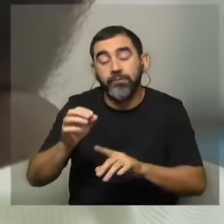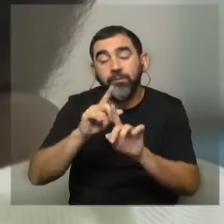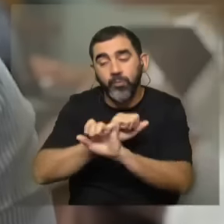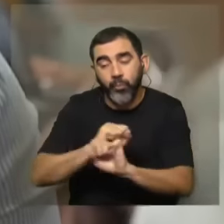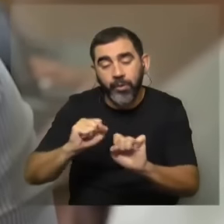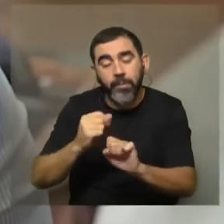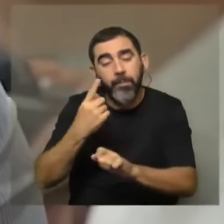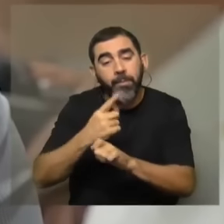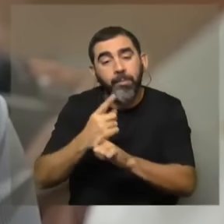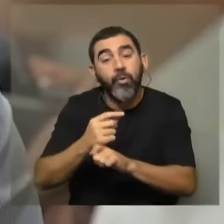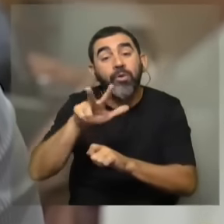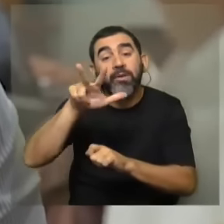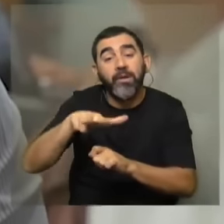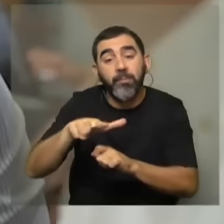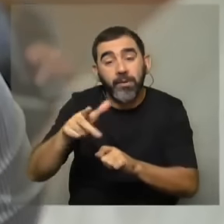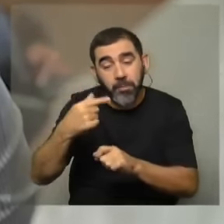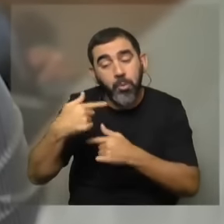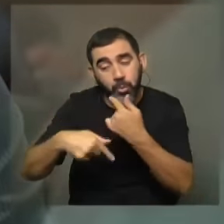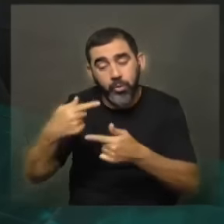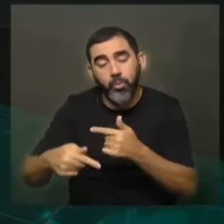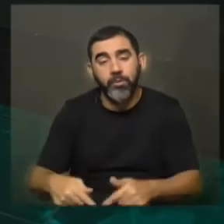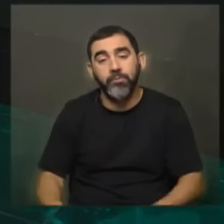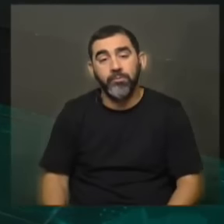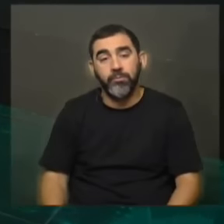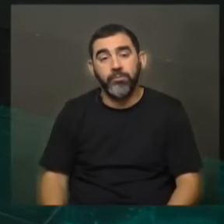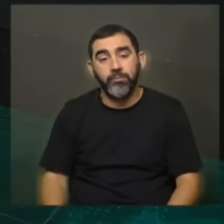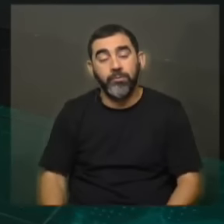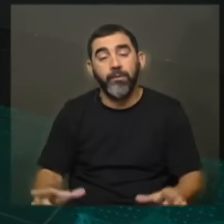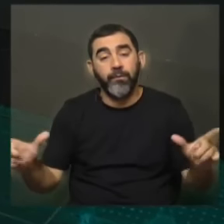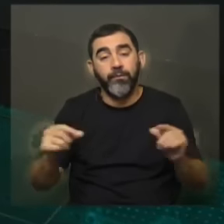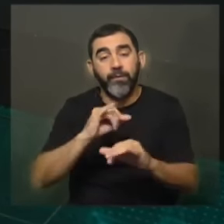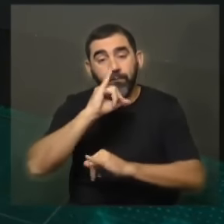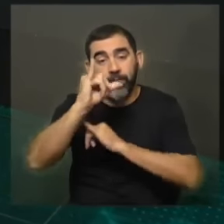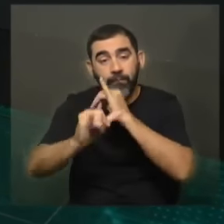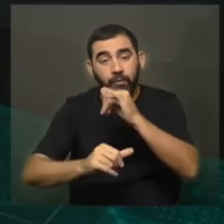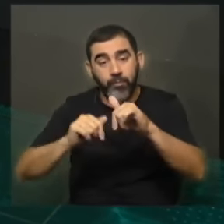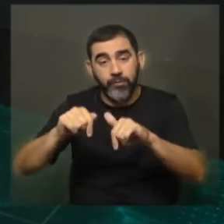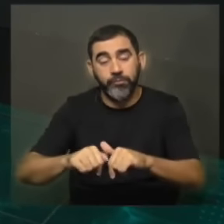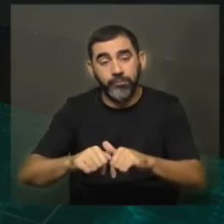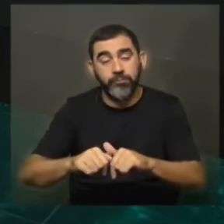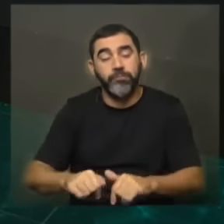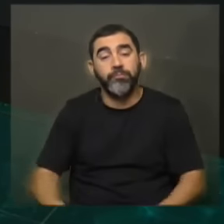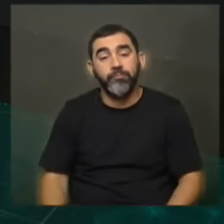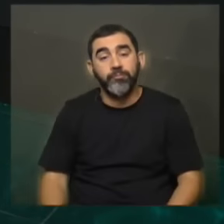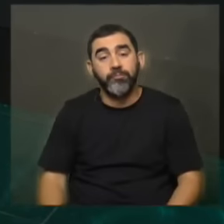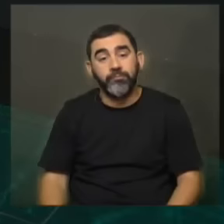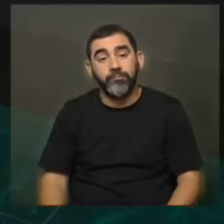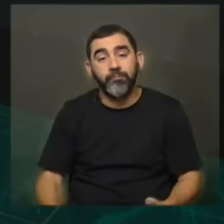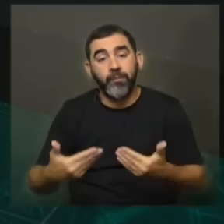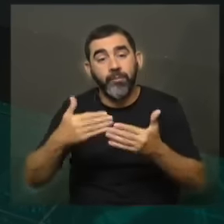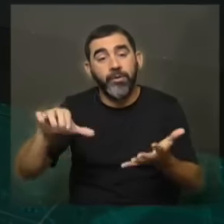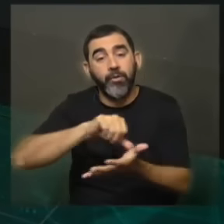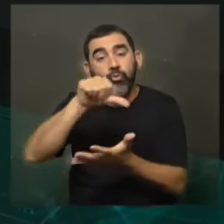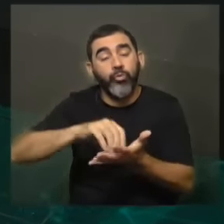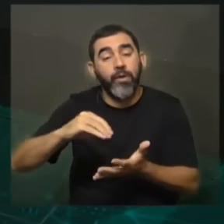inicialmente por tres meses señoras y señores nosotros hasta acá llegamos con la primera edición de mbd